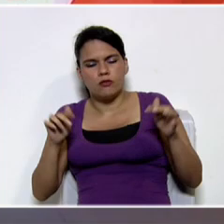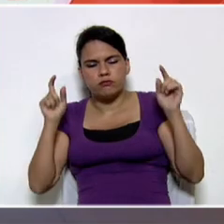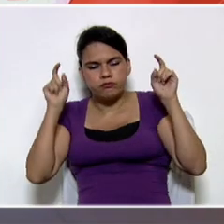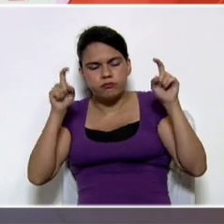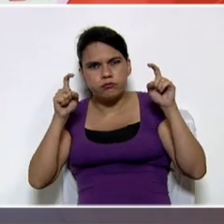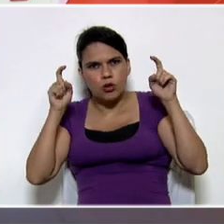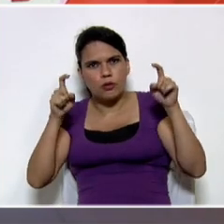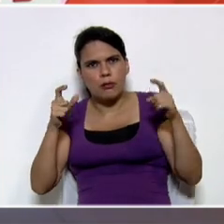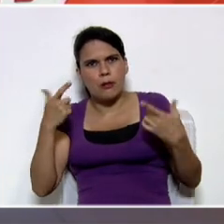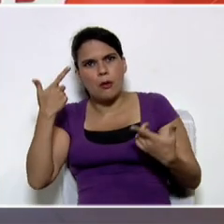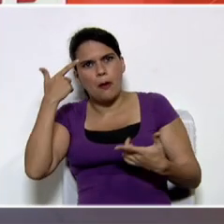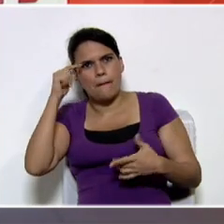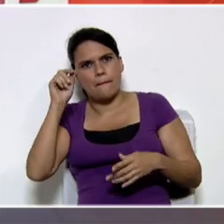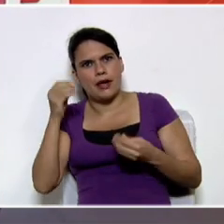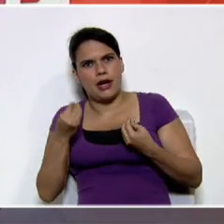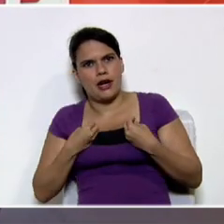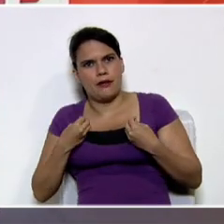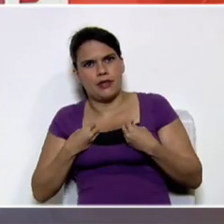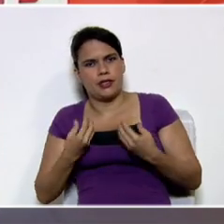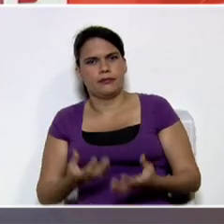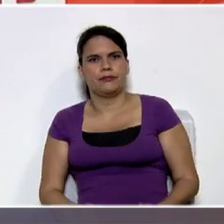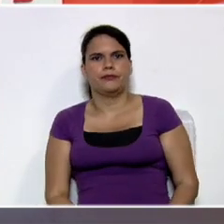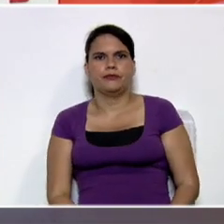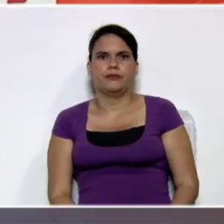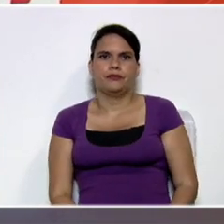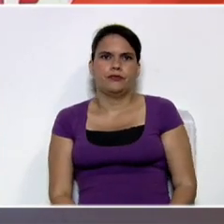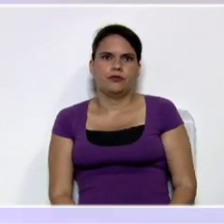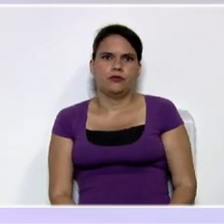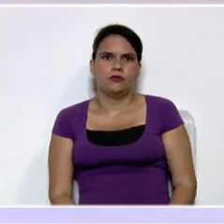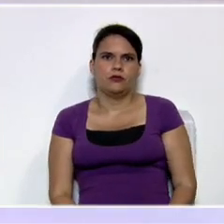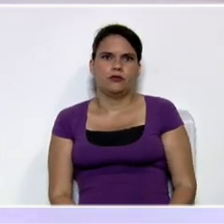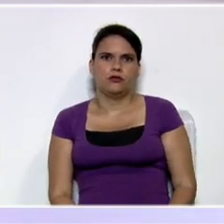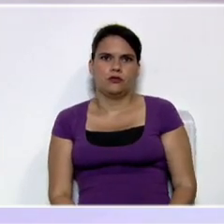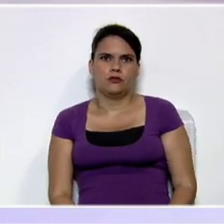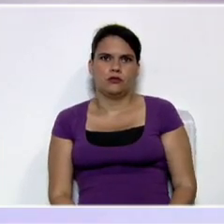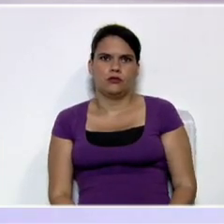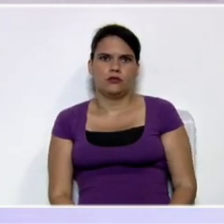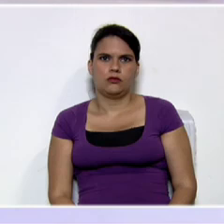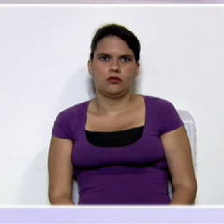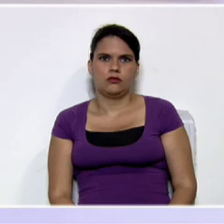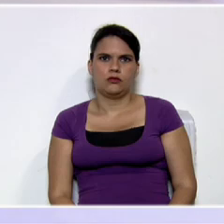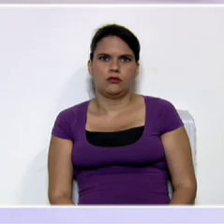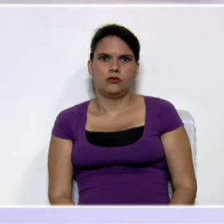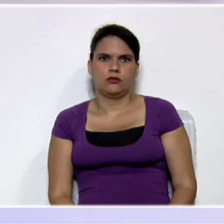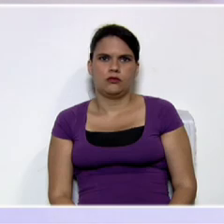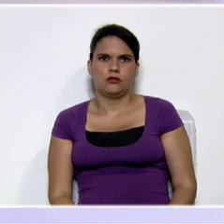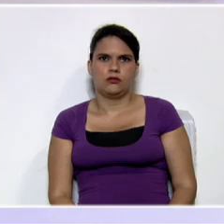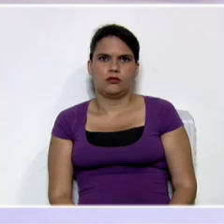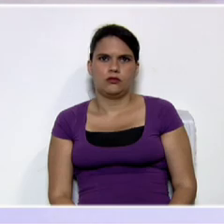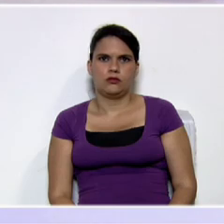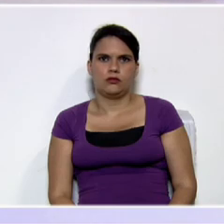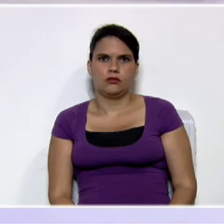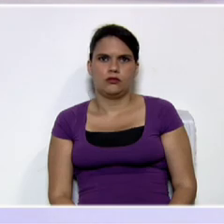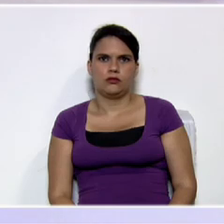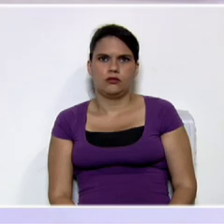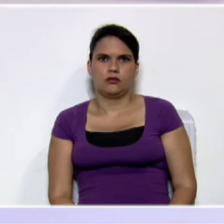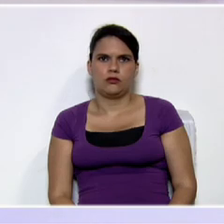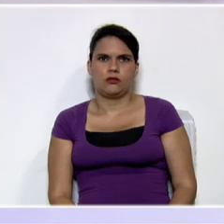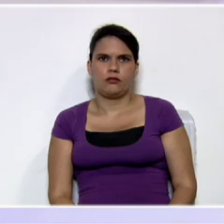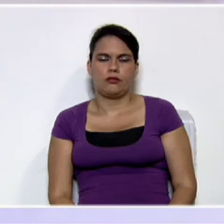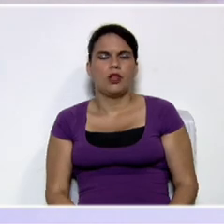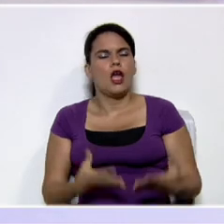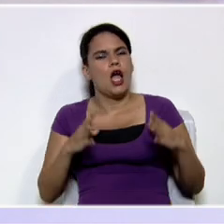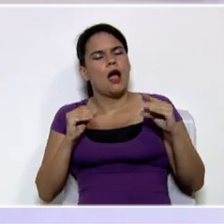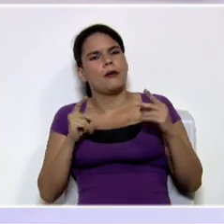ello los voy a invitar a acompañarme a la pantalla. Hablemos